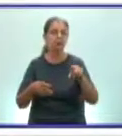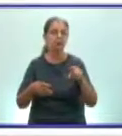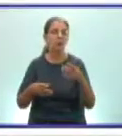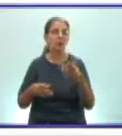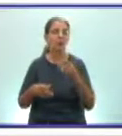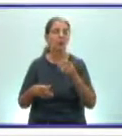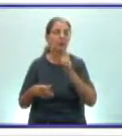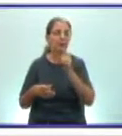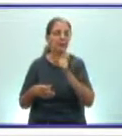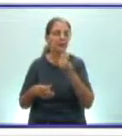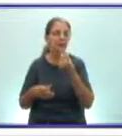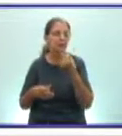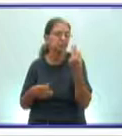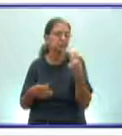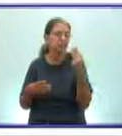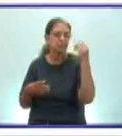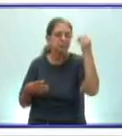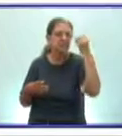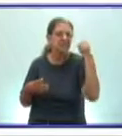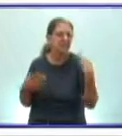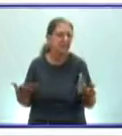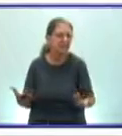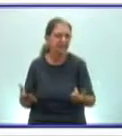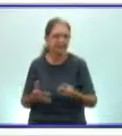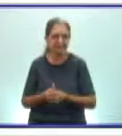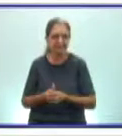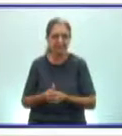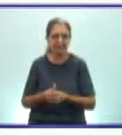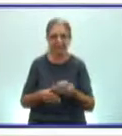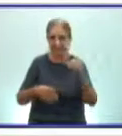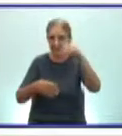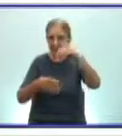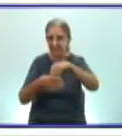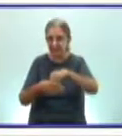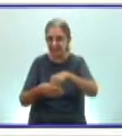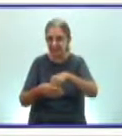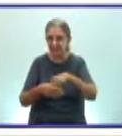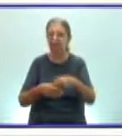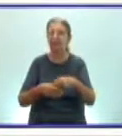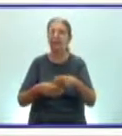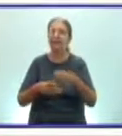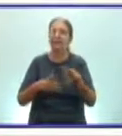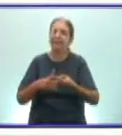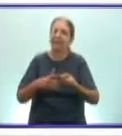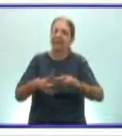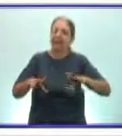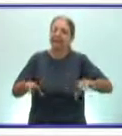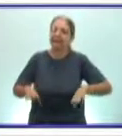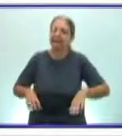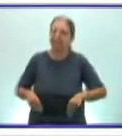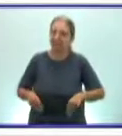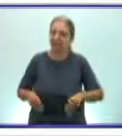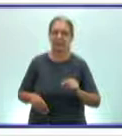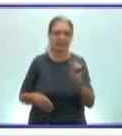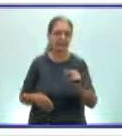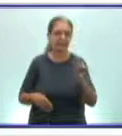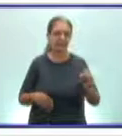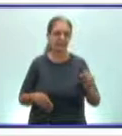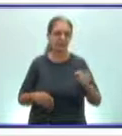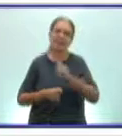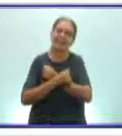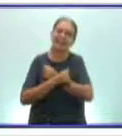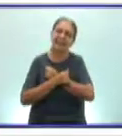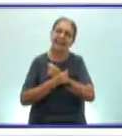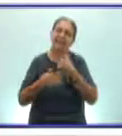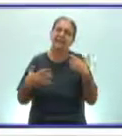respecto? Fíjense que pertenecer a un grupo es para que sea aceptado, para que el colectivo lo